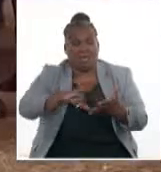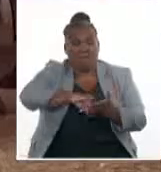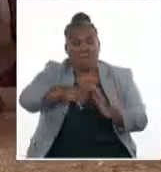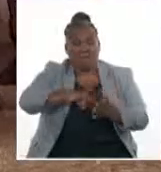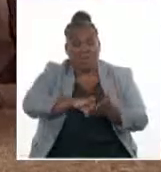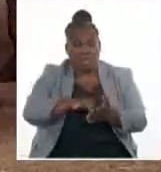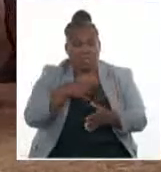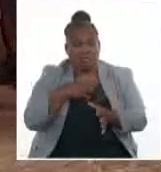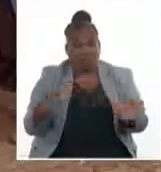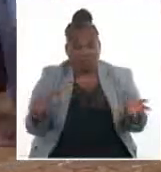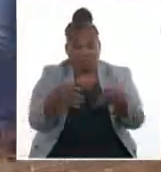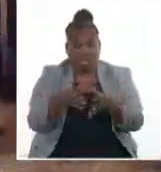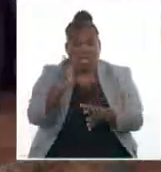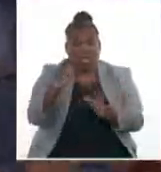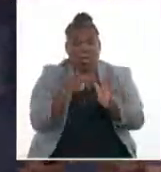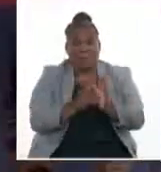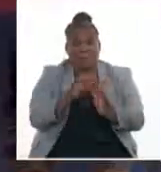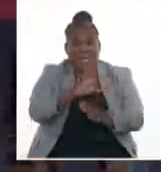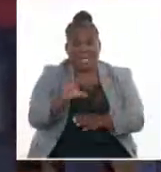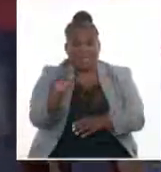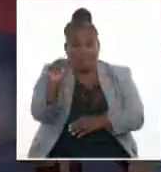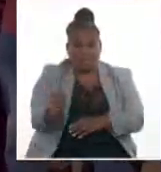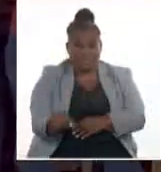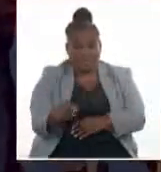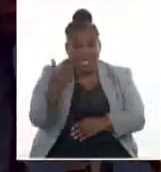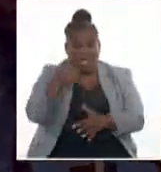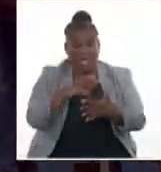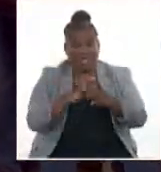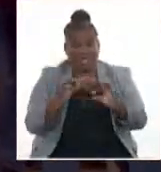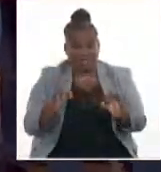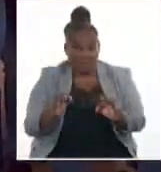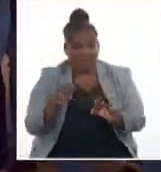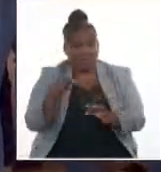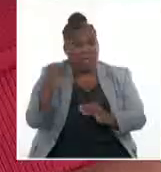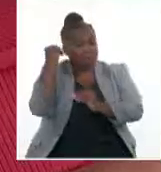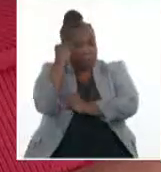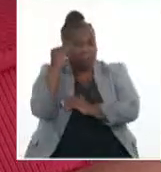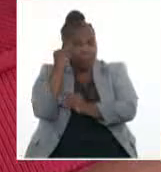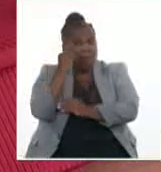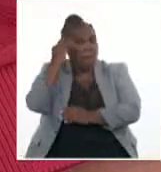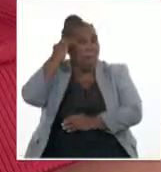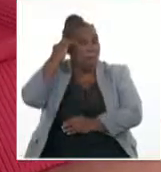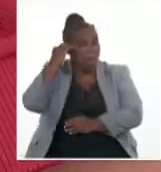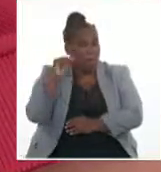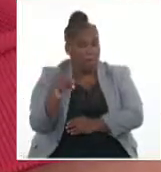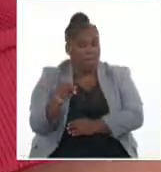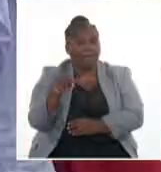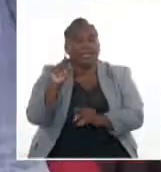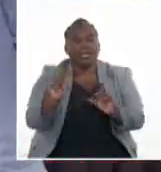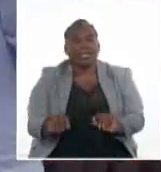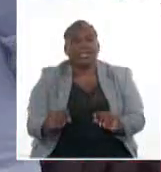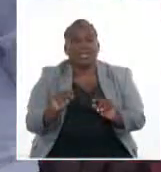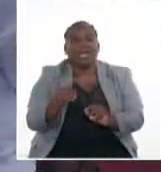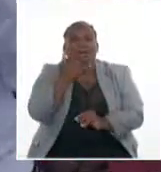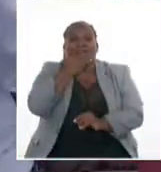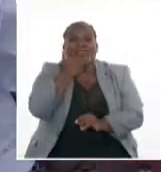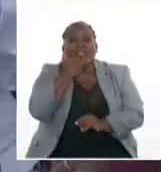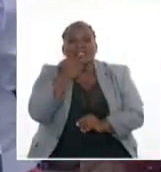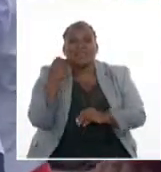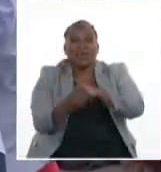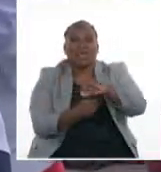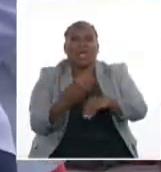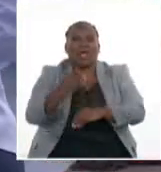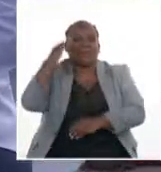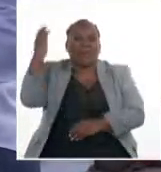a 2,500 actores en Artemisa, apuesta además por el empoderamiento de la mujer y la mitigación a los efectos del cambio climático.